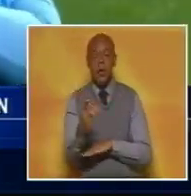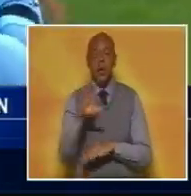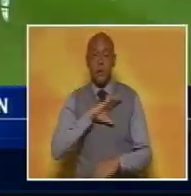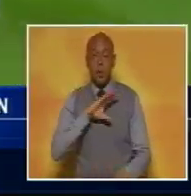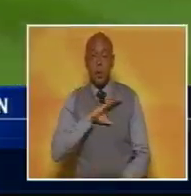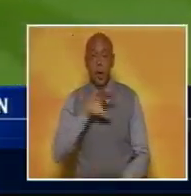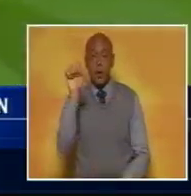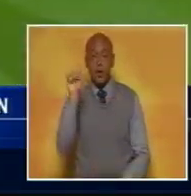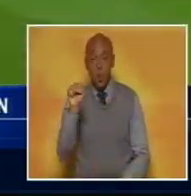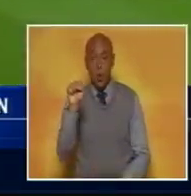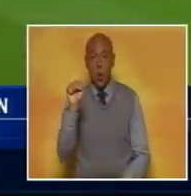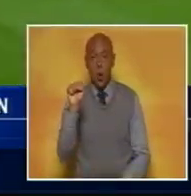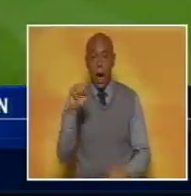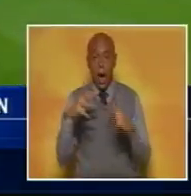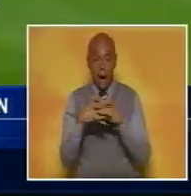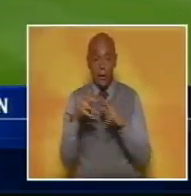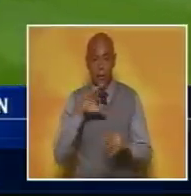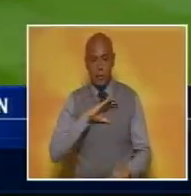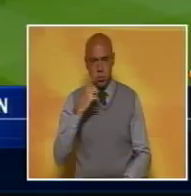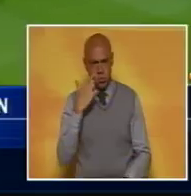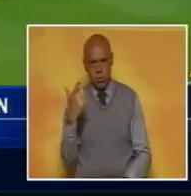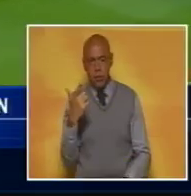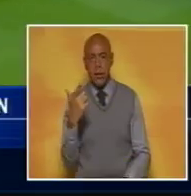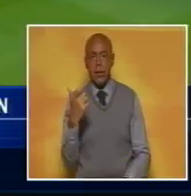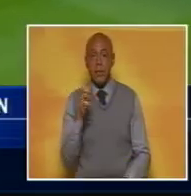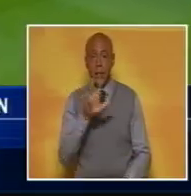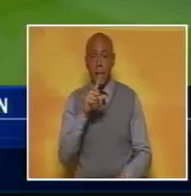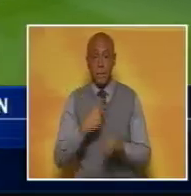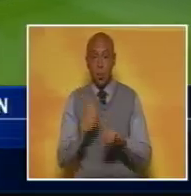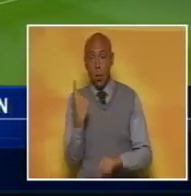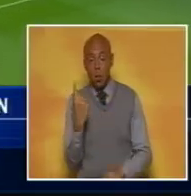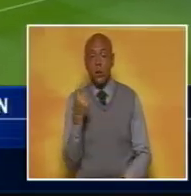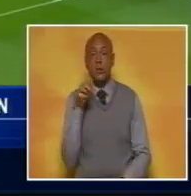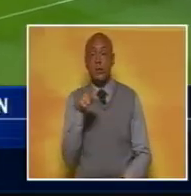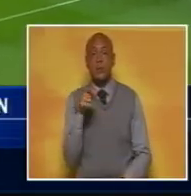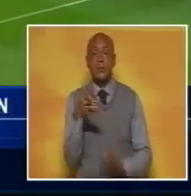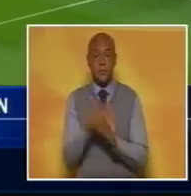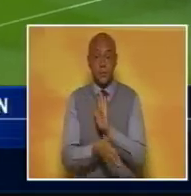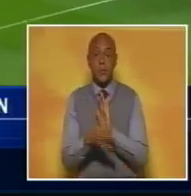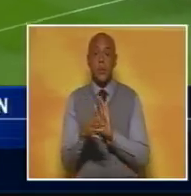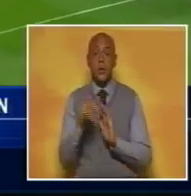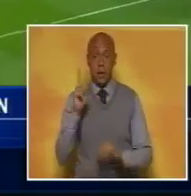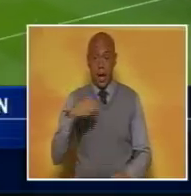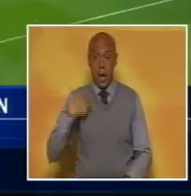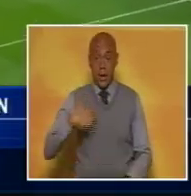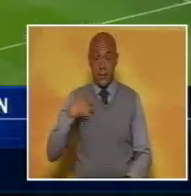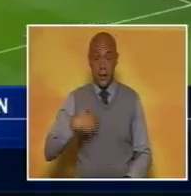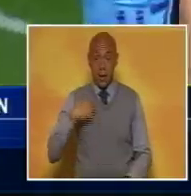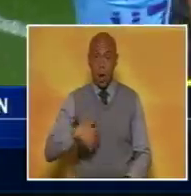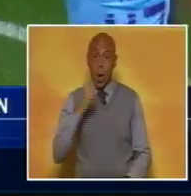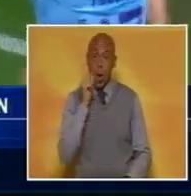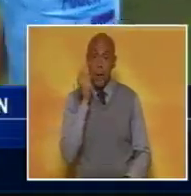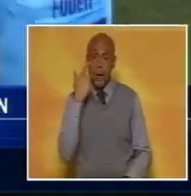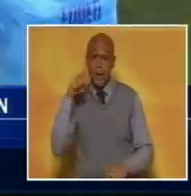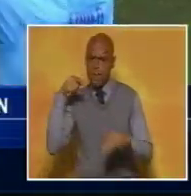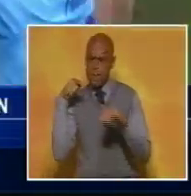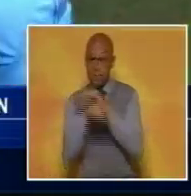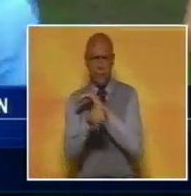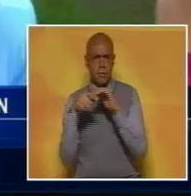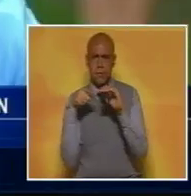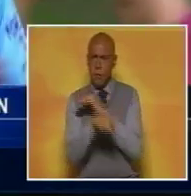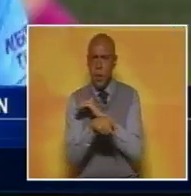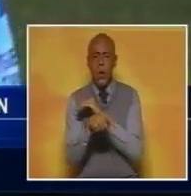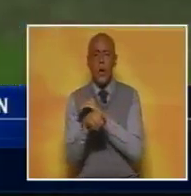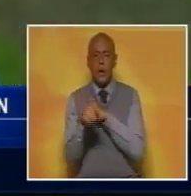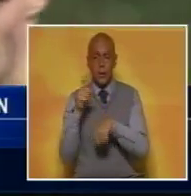Southampton 2-1. Los argentinos Nicolás Otamendi y Sergio Agüero fueron los encargados de impulsar el juego en el